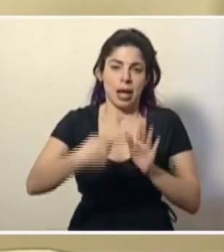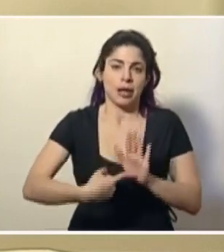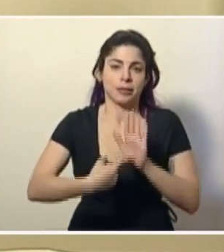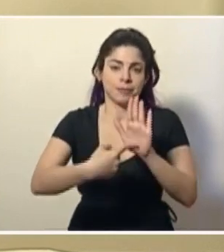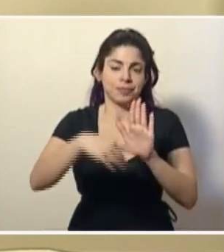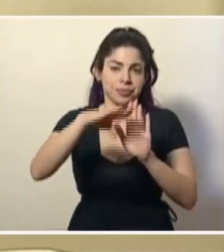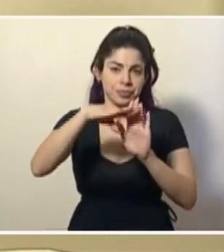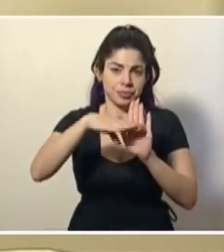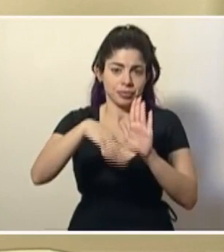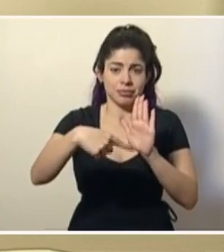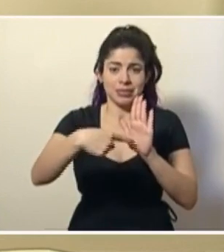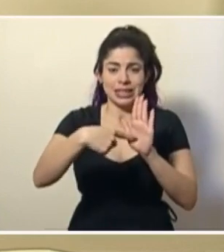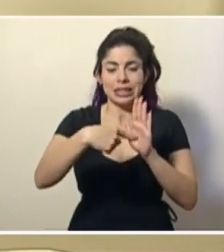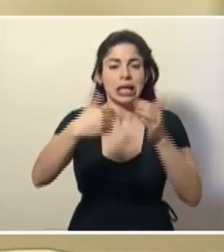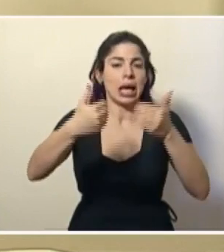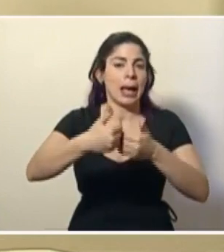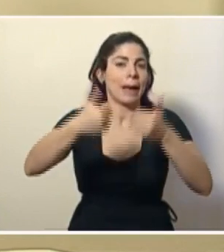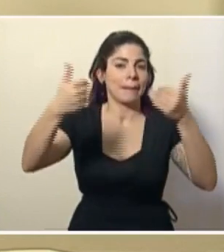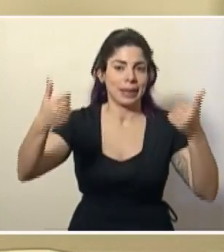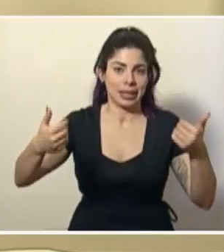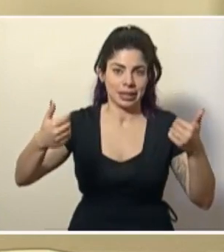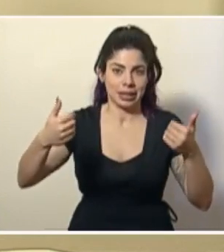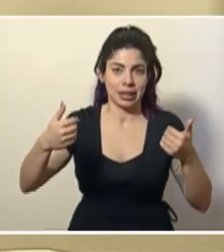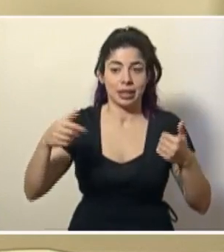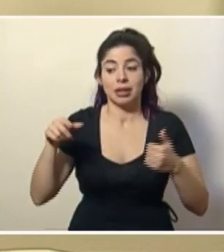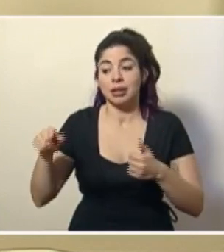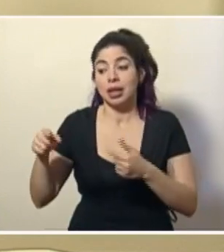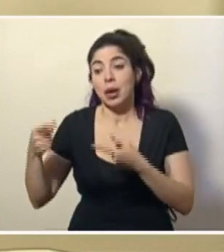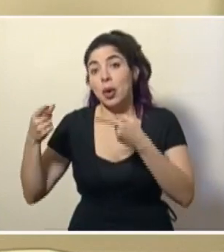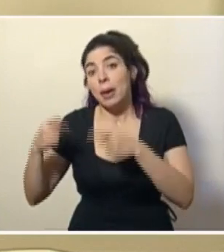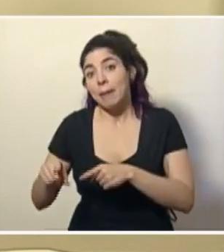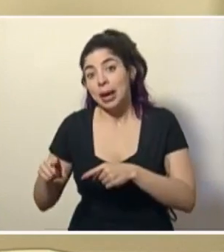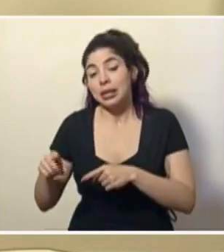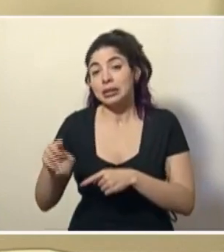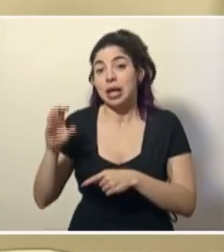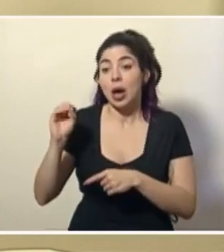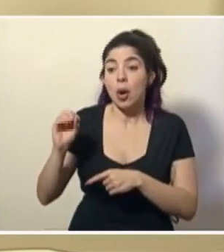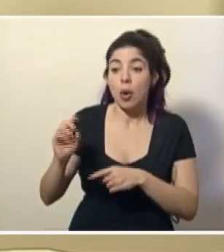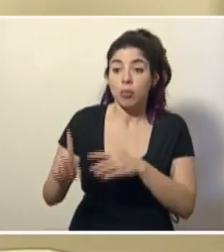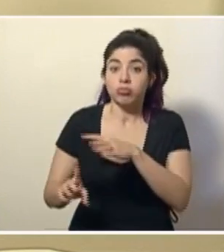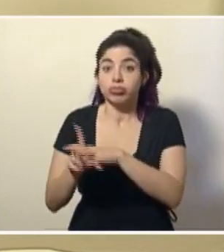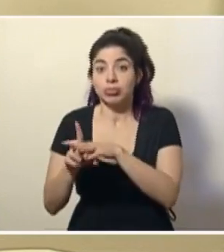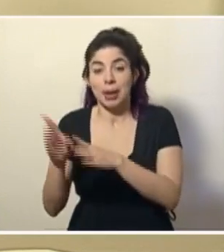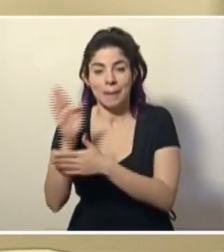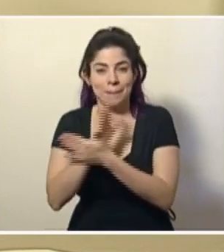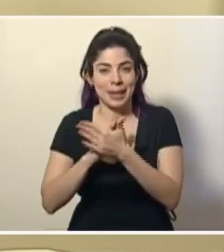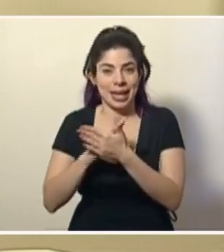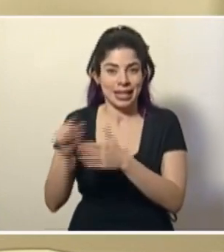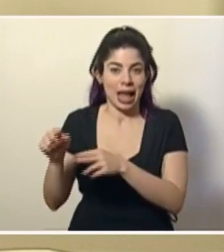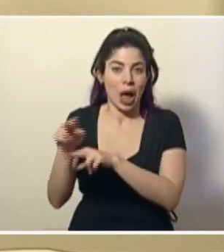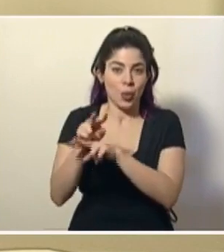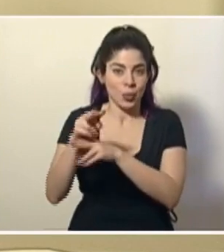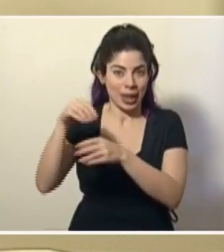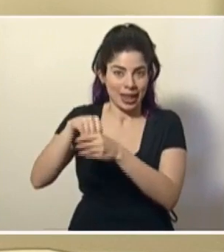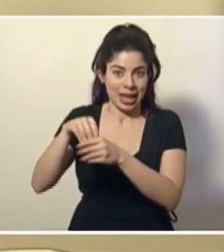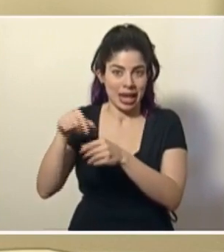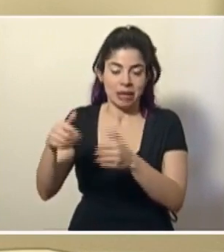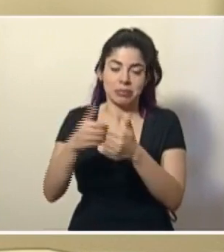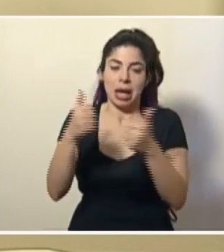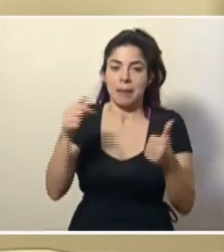esas medidas que son independientes de lo que encontremos o de lo que se nos presente por parte de la auditoría